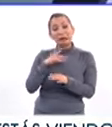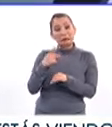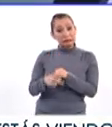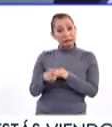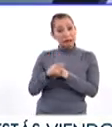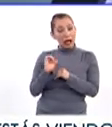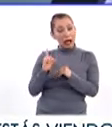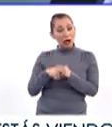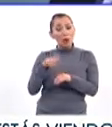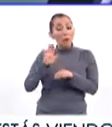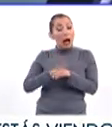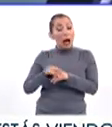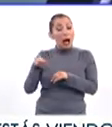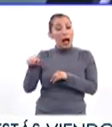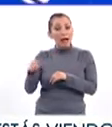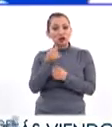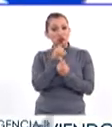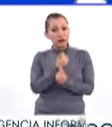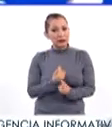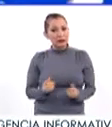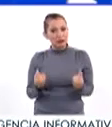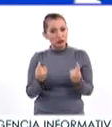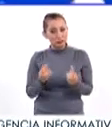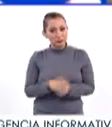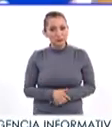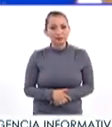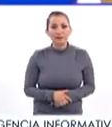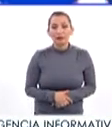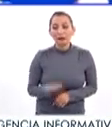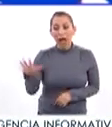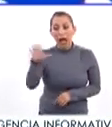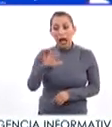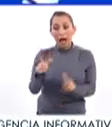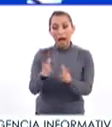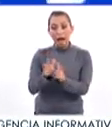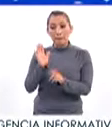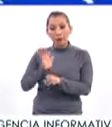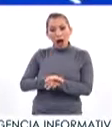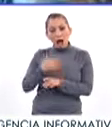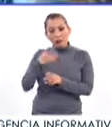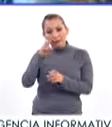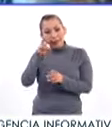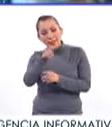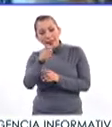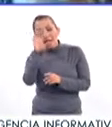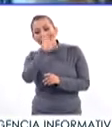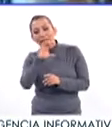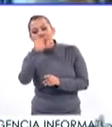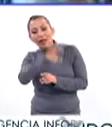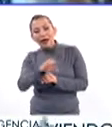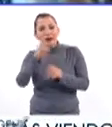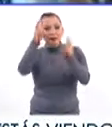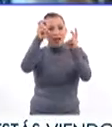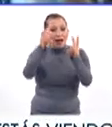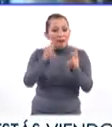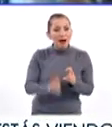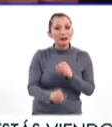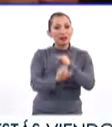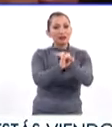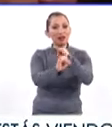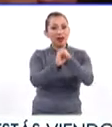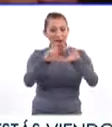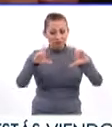un riesgo, especialmente en los menores de edad, sector que cada vez está más expuesto a todo tipo de contenidos a través